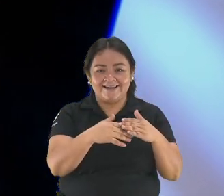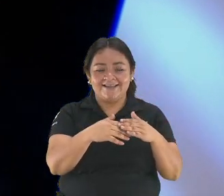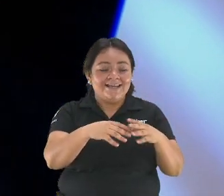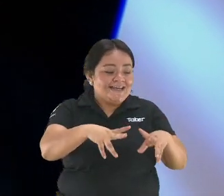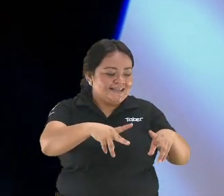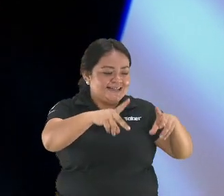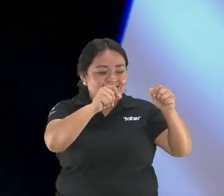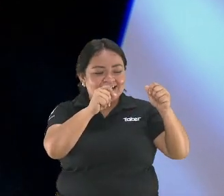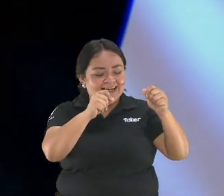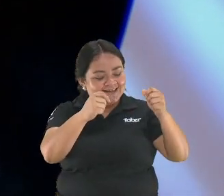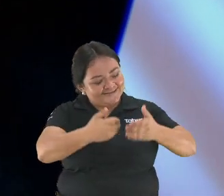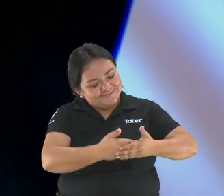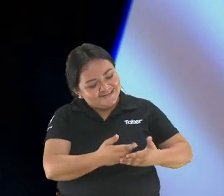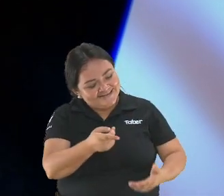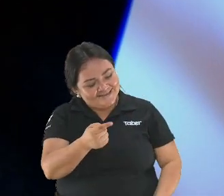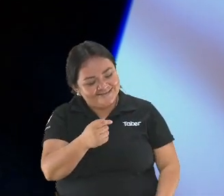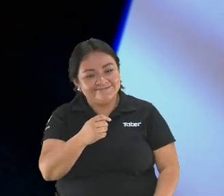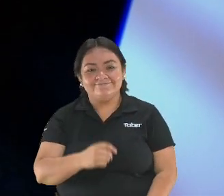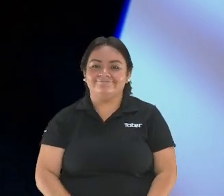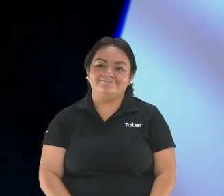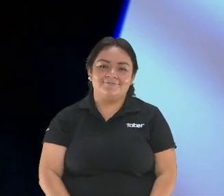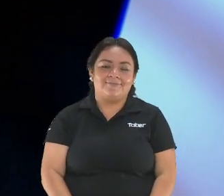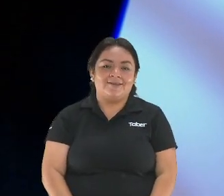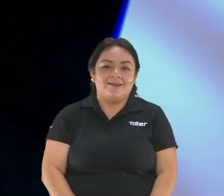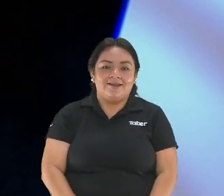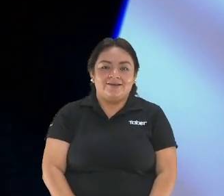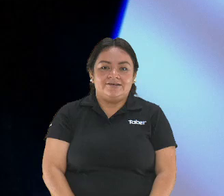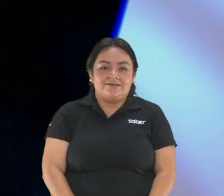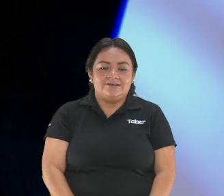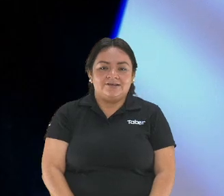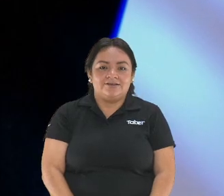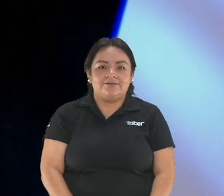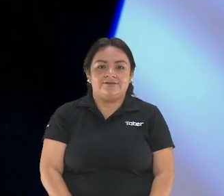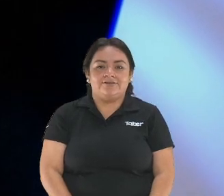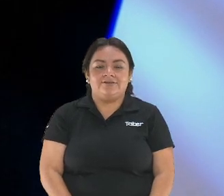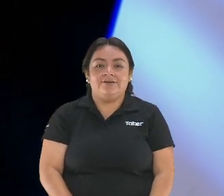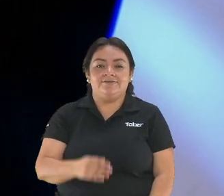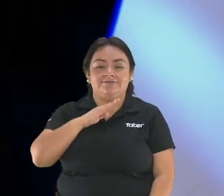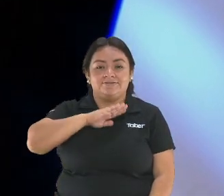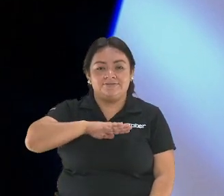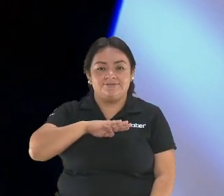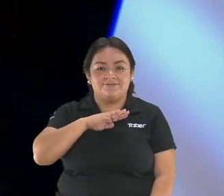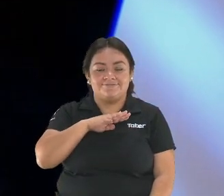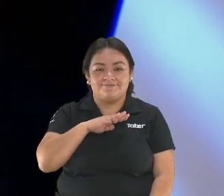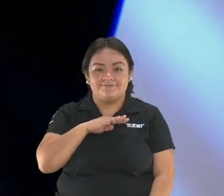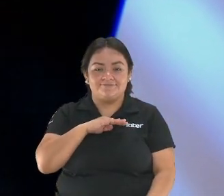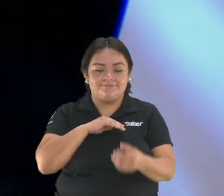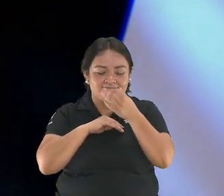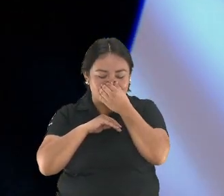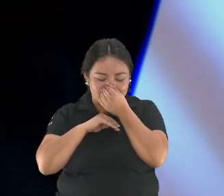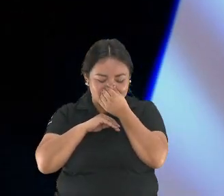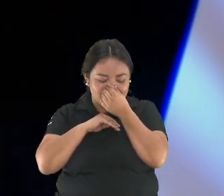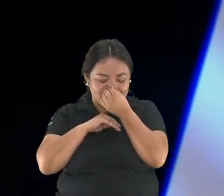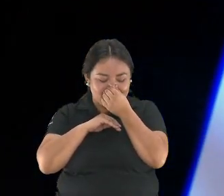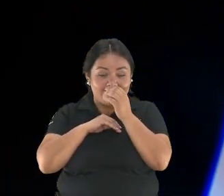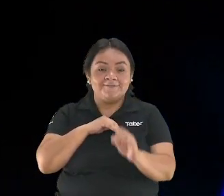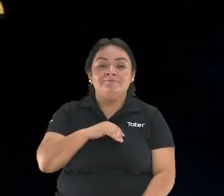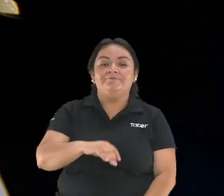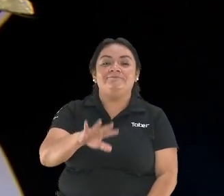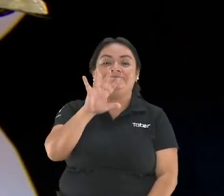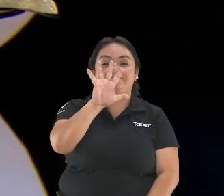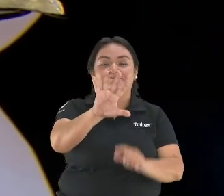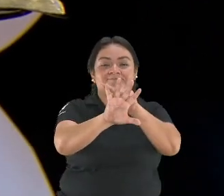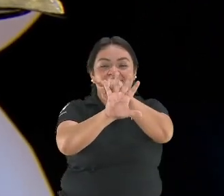la tierra que traían mis hijos de una calzoneta el desánimo tiene cinco